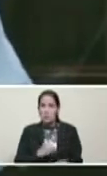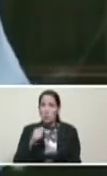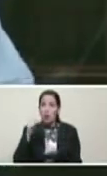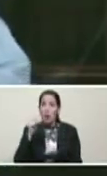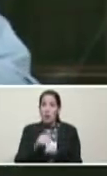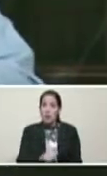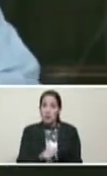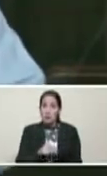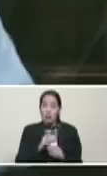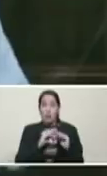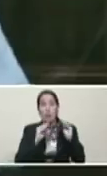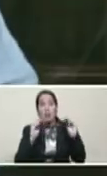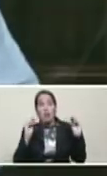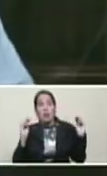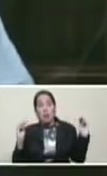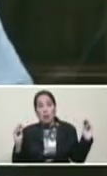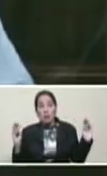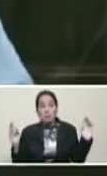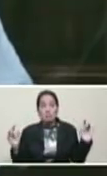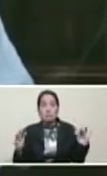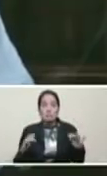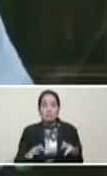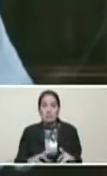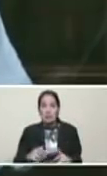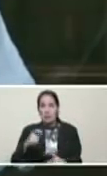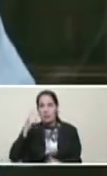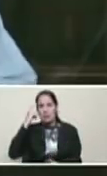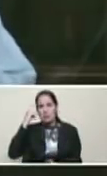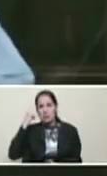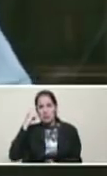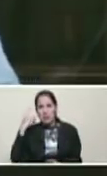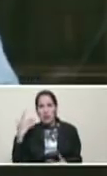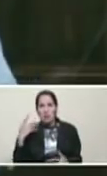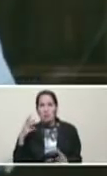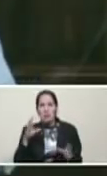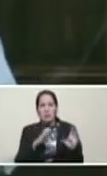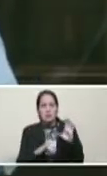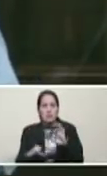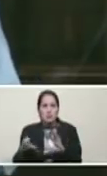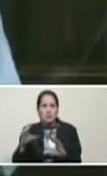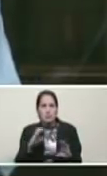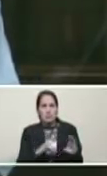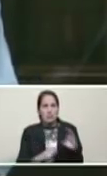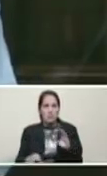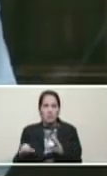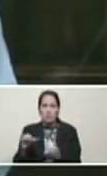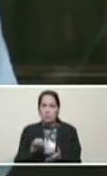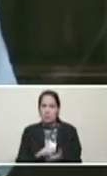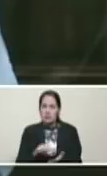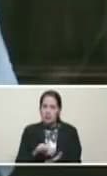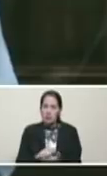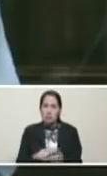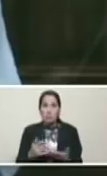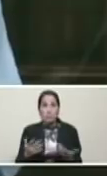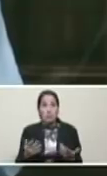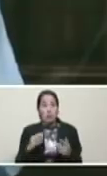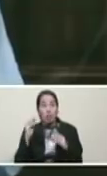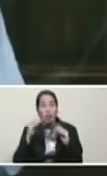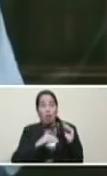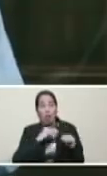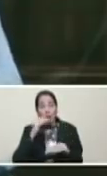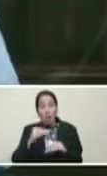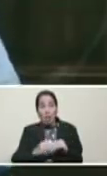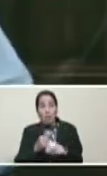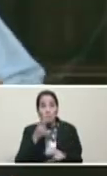al campesino que sabe al centro científico sigo insistiendo debemos